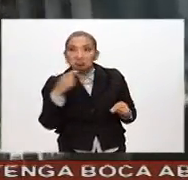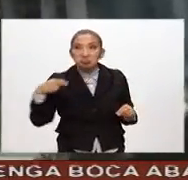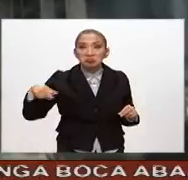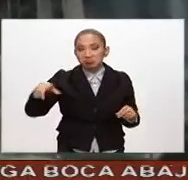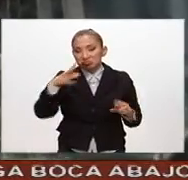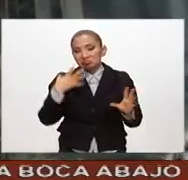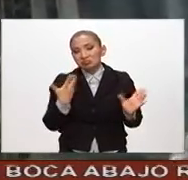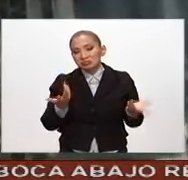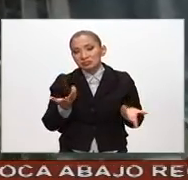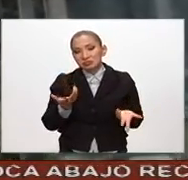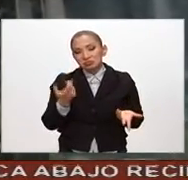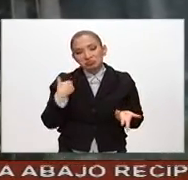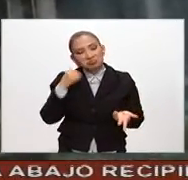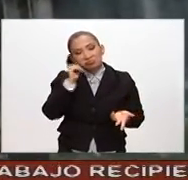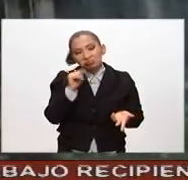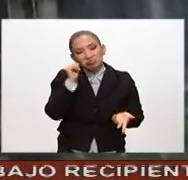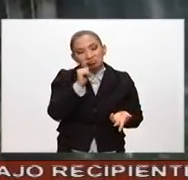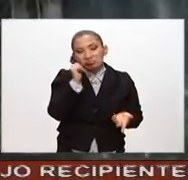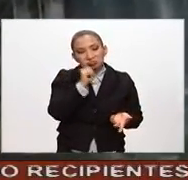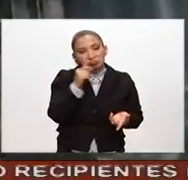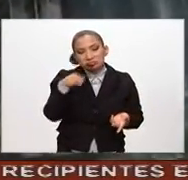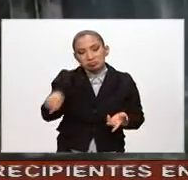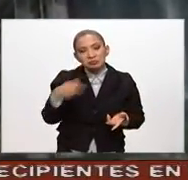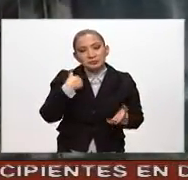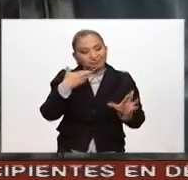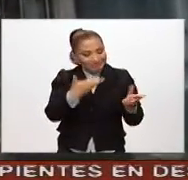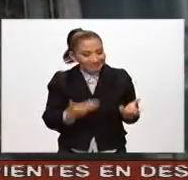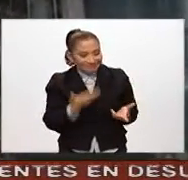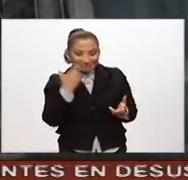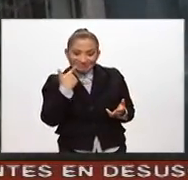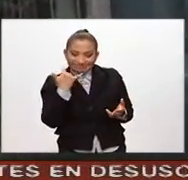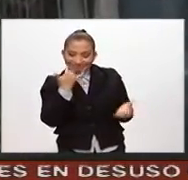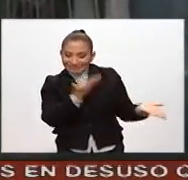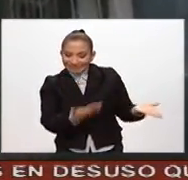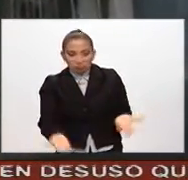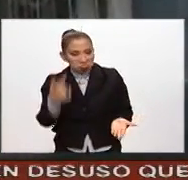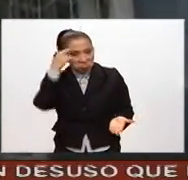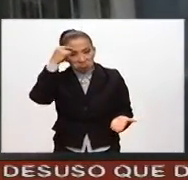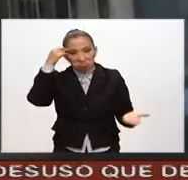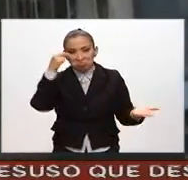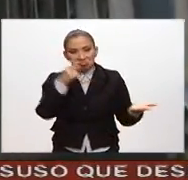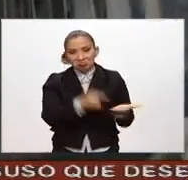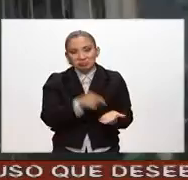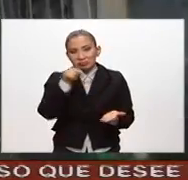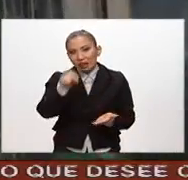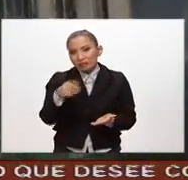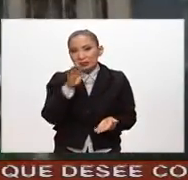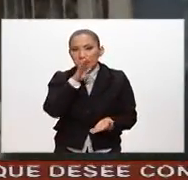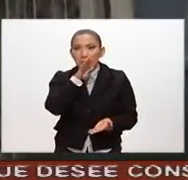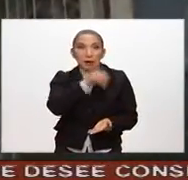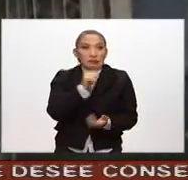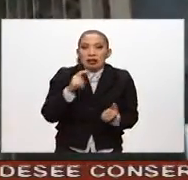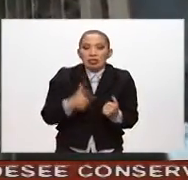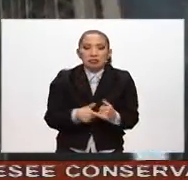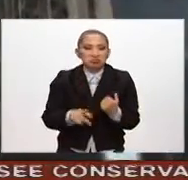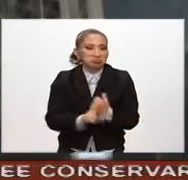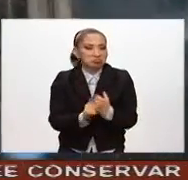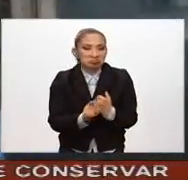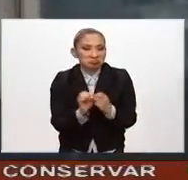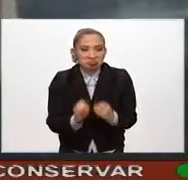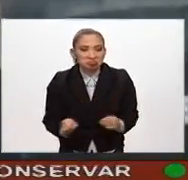y linda ciudad que por lo general pues se recibe bien a la gente, y no creo que eso vaya a ser un